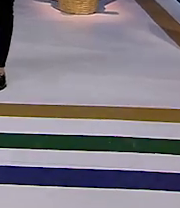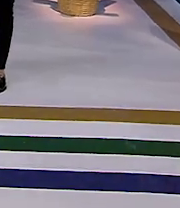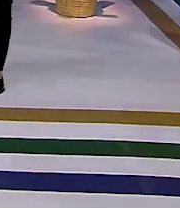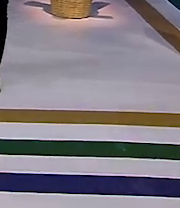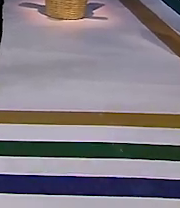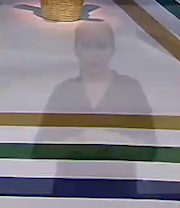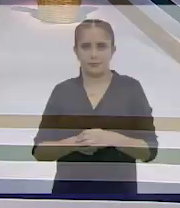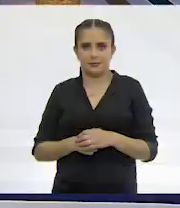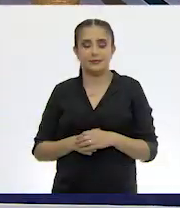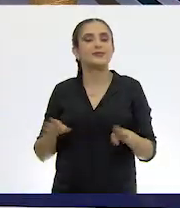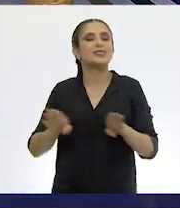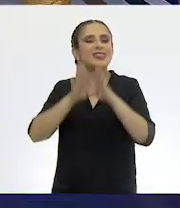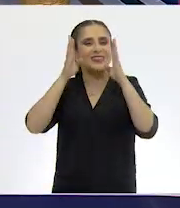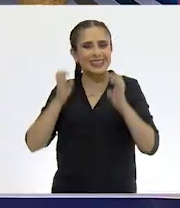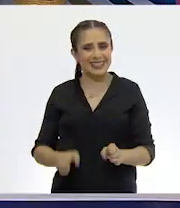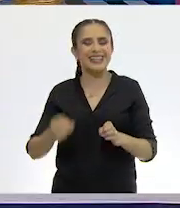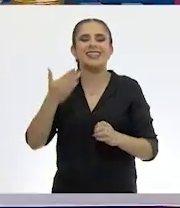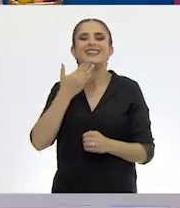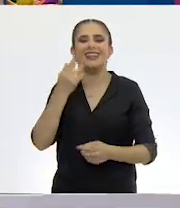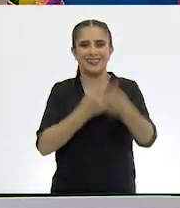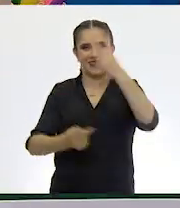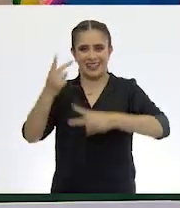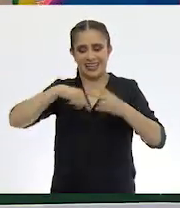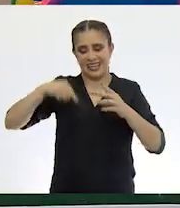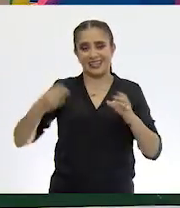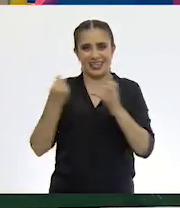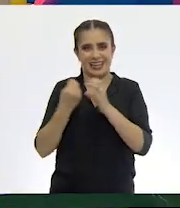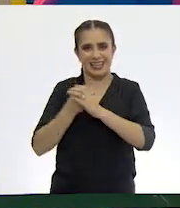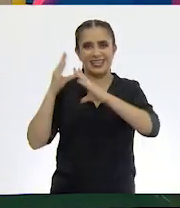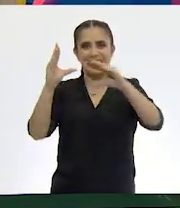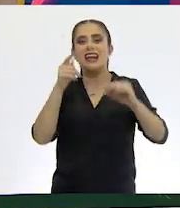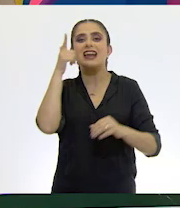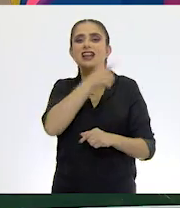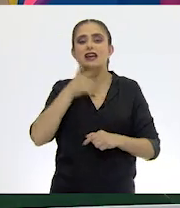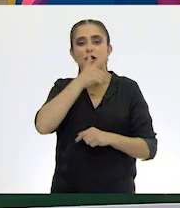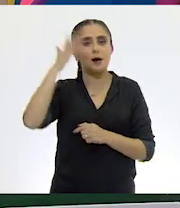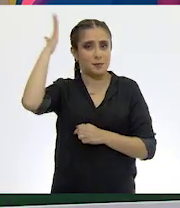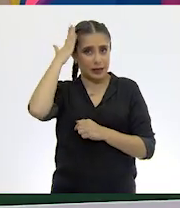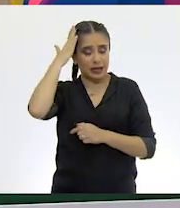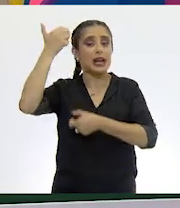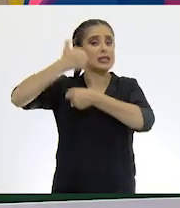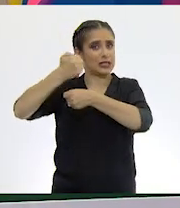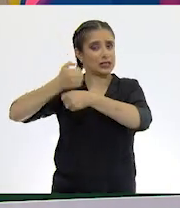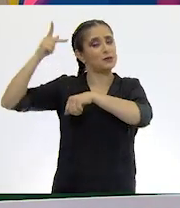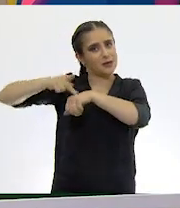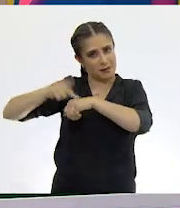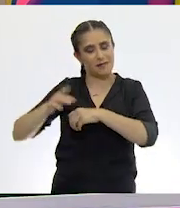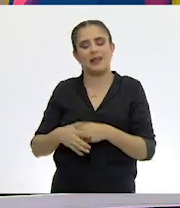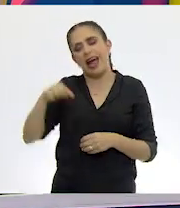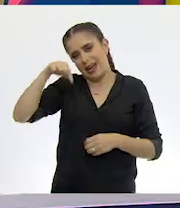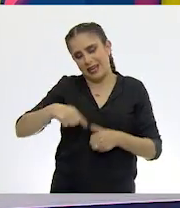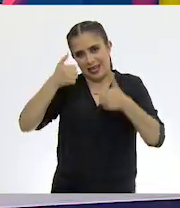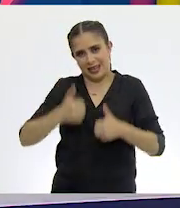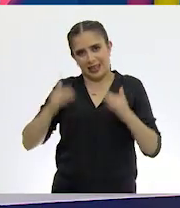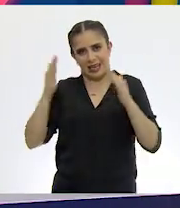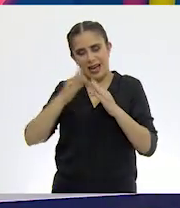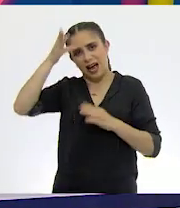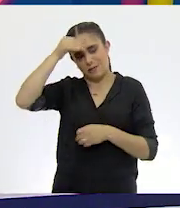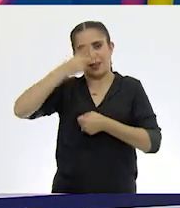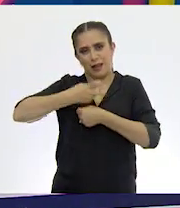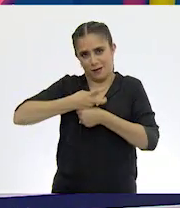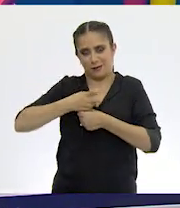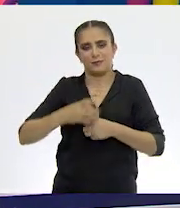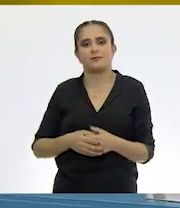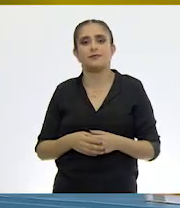¿Cómo están? Bienvenidos y bienvenidas a su sesión de lengua materna para sexto grado en Aprende en Casa 2. Y como siempre ya me acompaña la